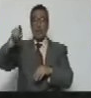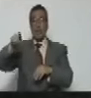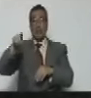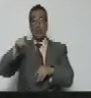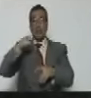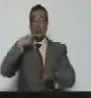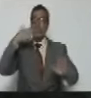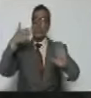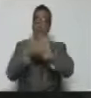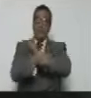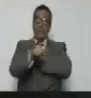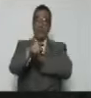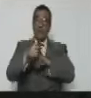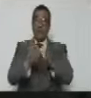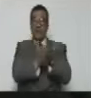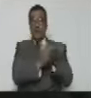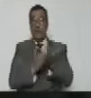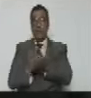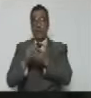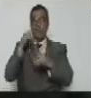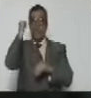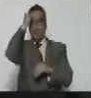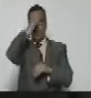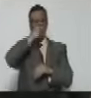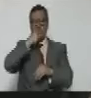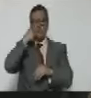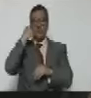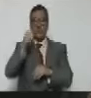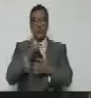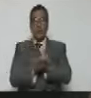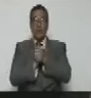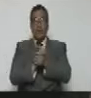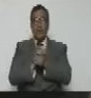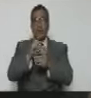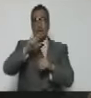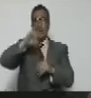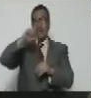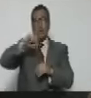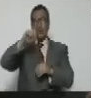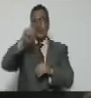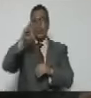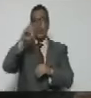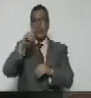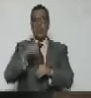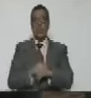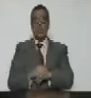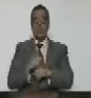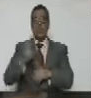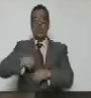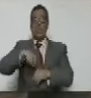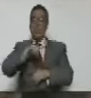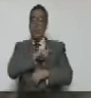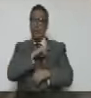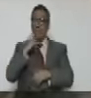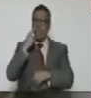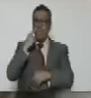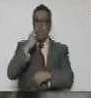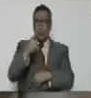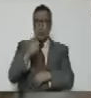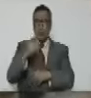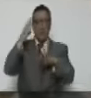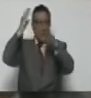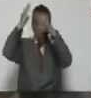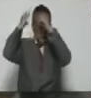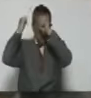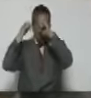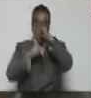que significa el estudio para África. El compañero Reinaldo Bolívar, a nuestro modo de ver, es un embajador